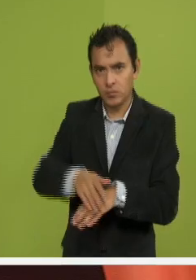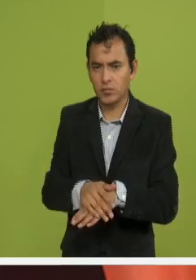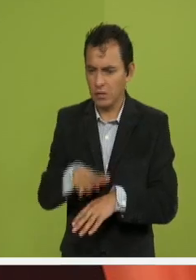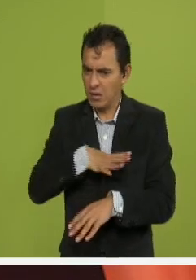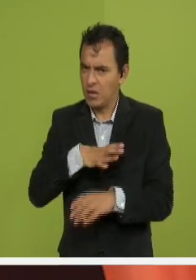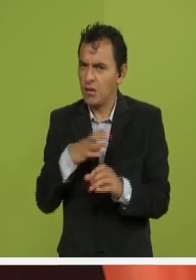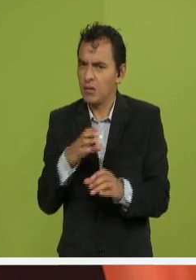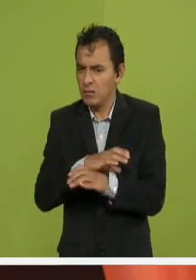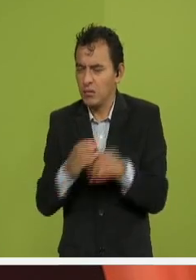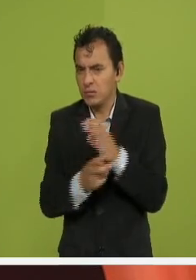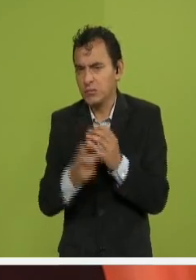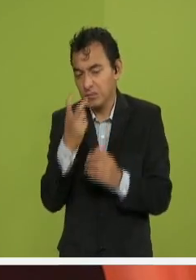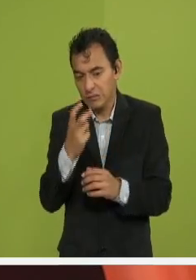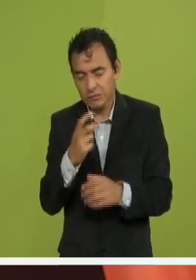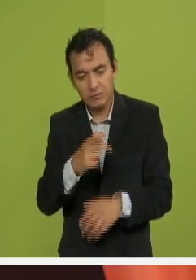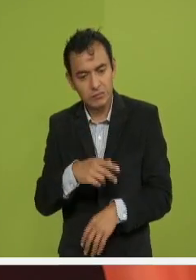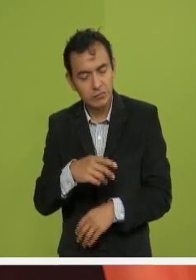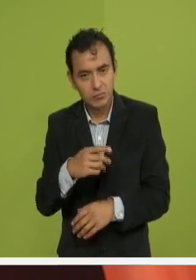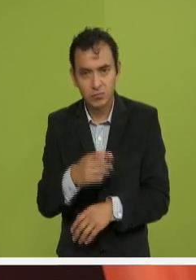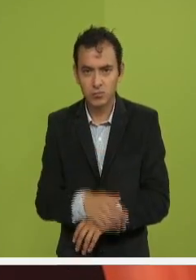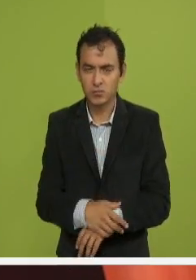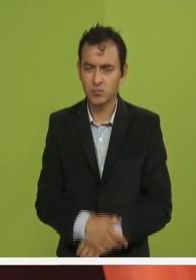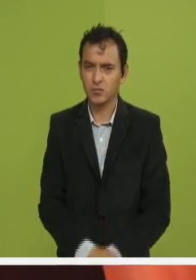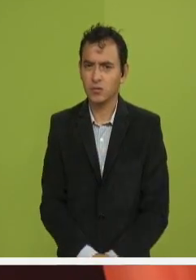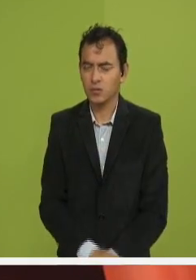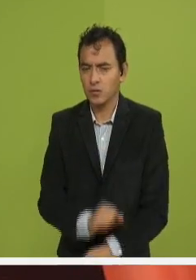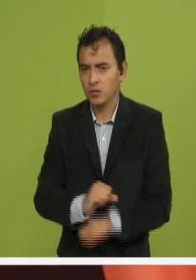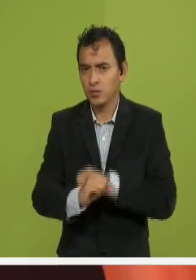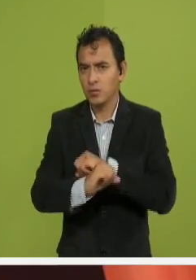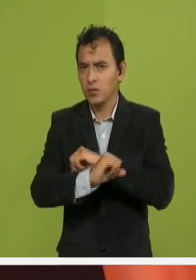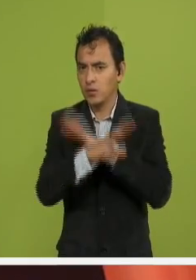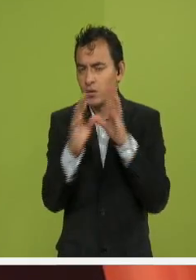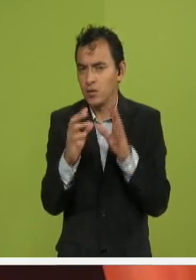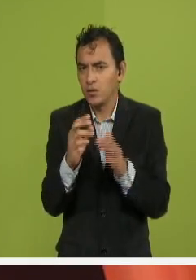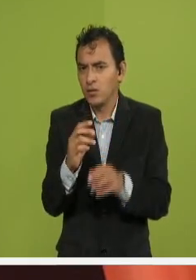Y yo creo que definitivamente, Carla, una forma de poder